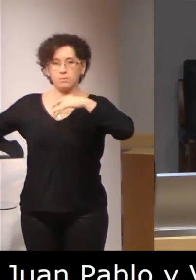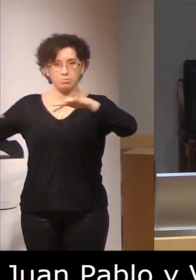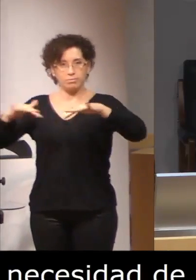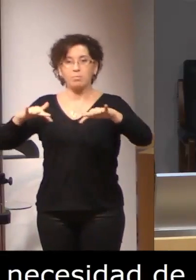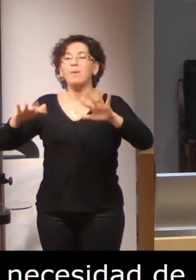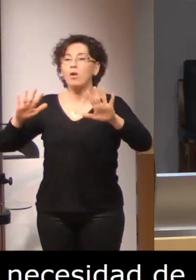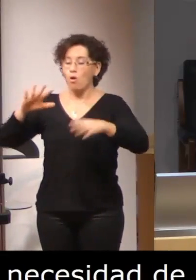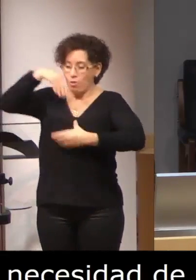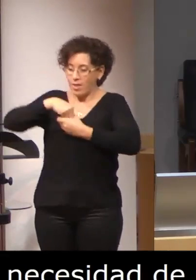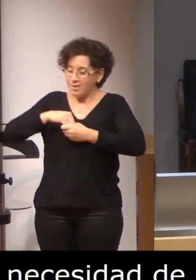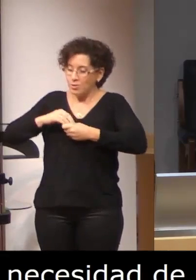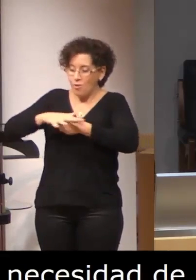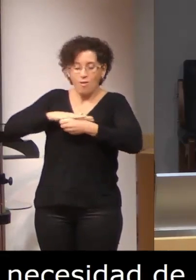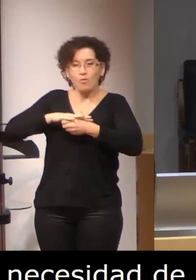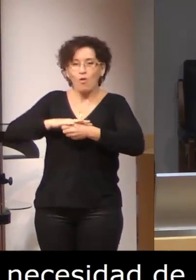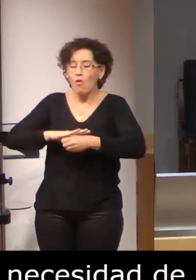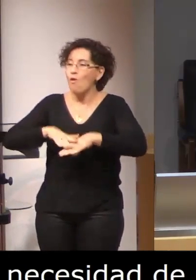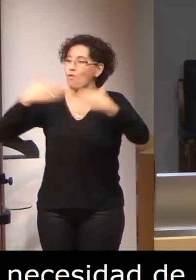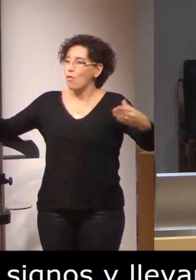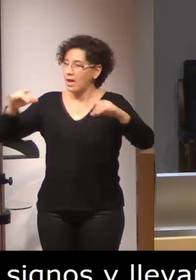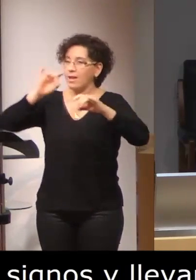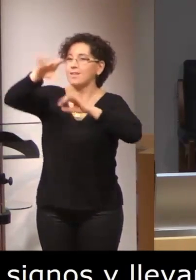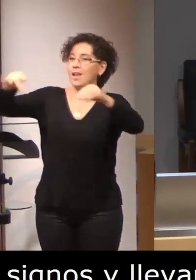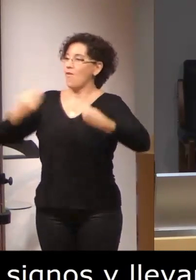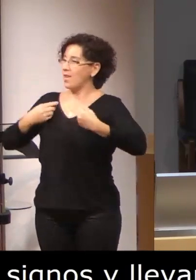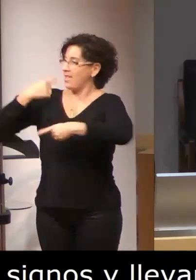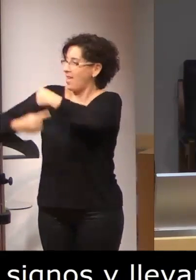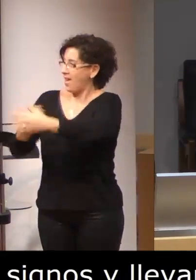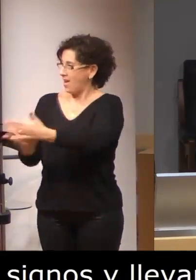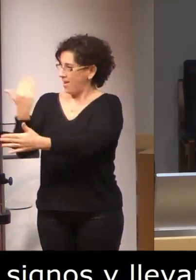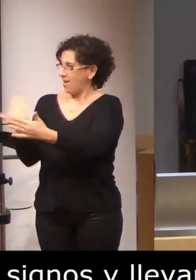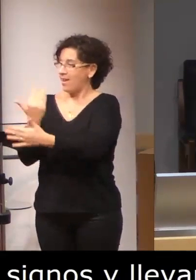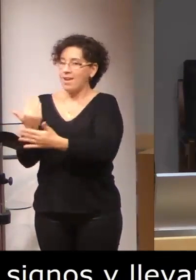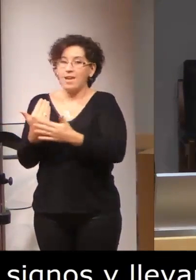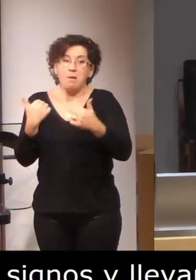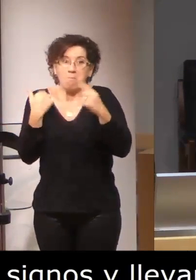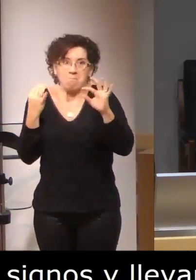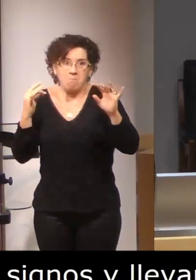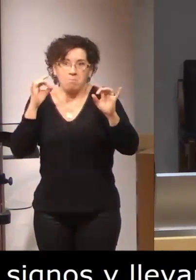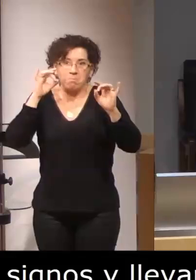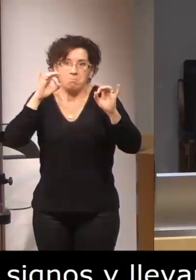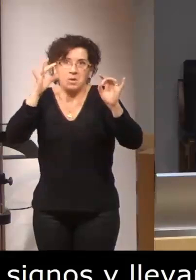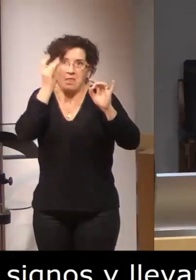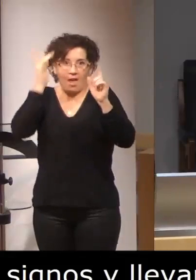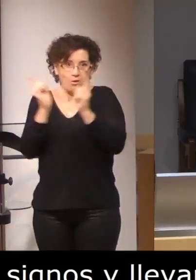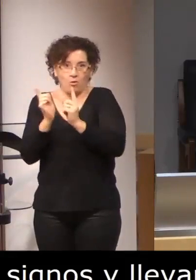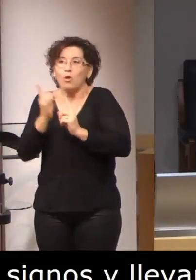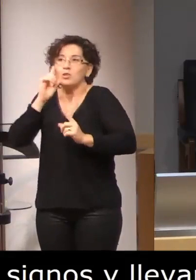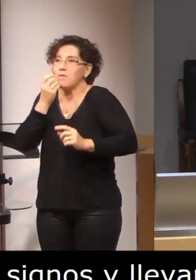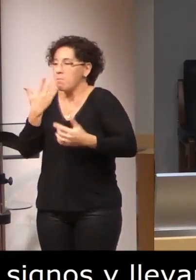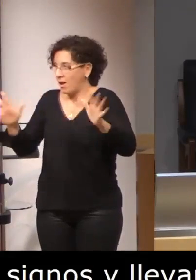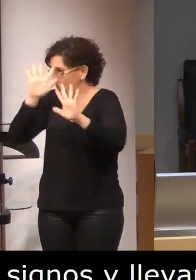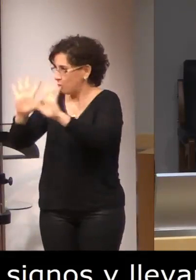que estas serían mis titulares y no, no sé si son buenos. En todo caso, me dicen